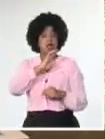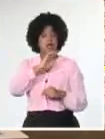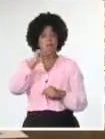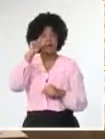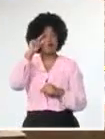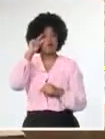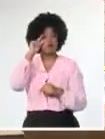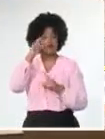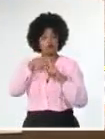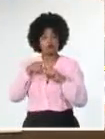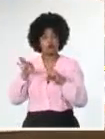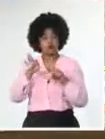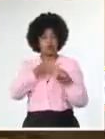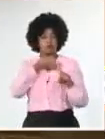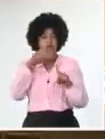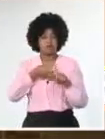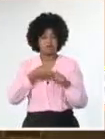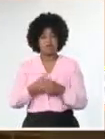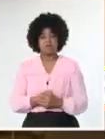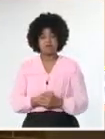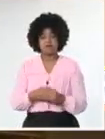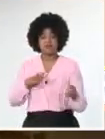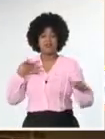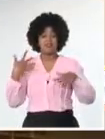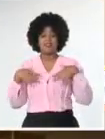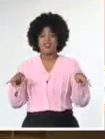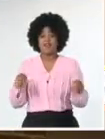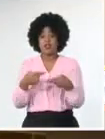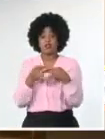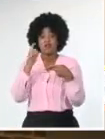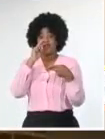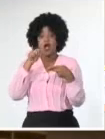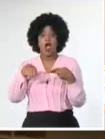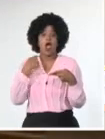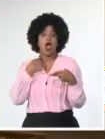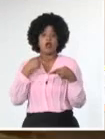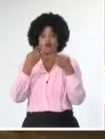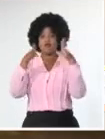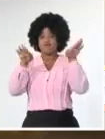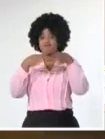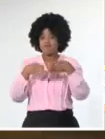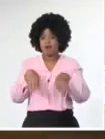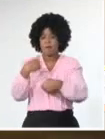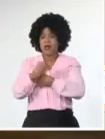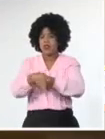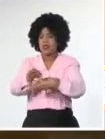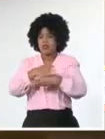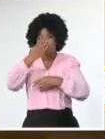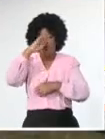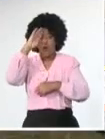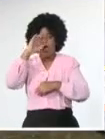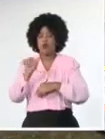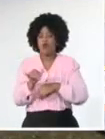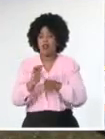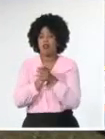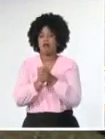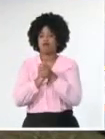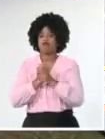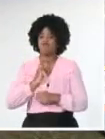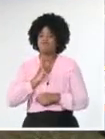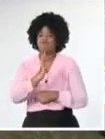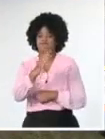en su cuenta de Twitter. Durante las celebraciones de fin de año en varios países, cubanos residentes y amigos han dado muestras de respeto